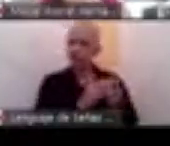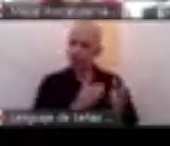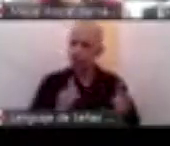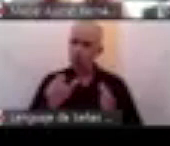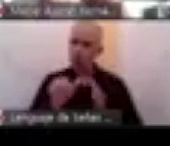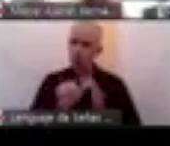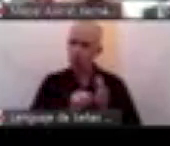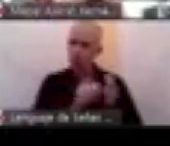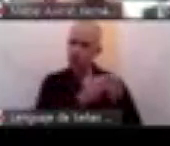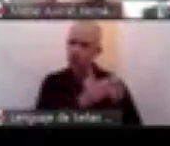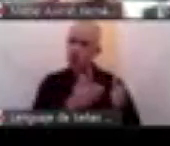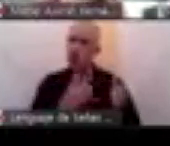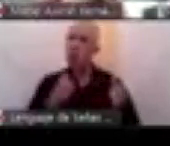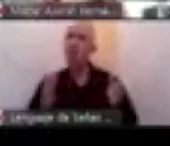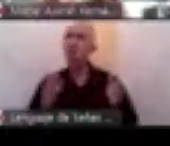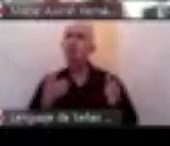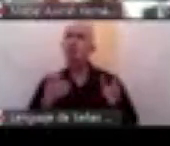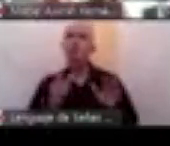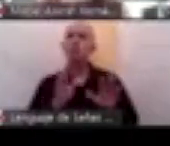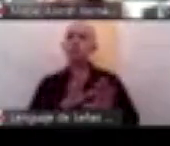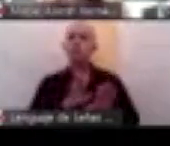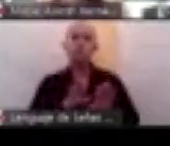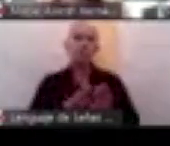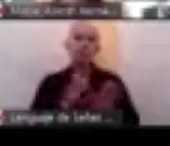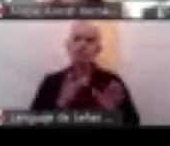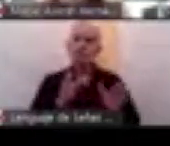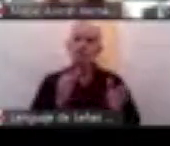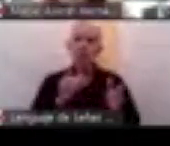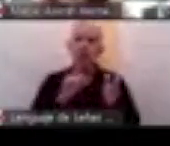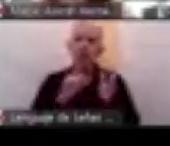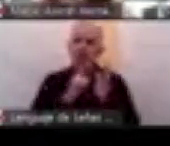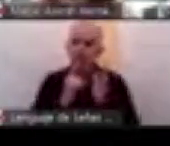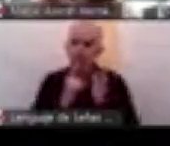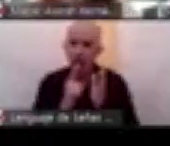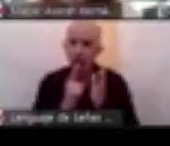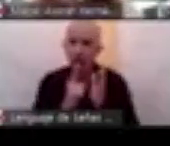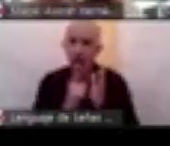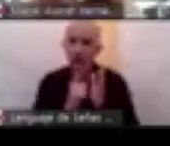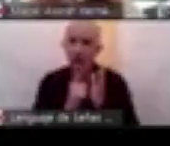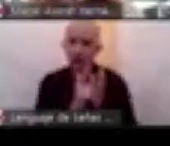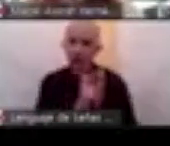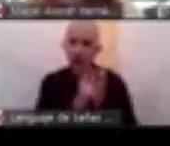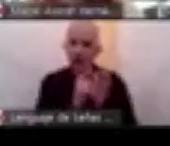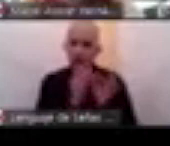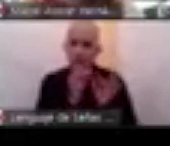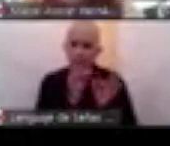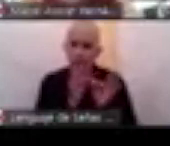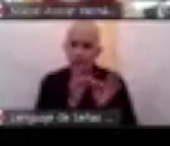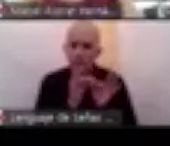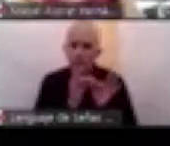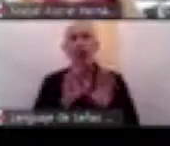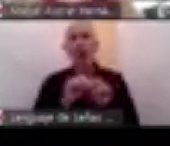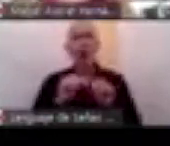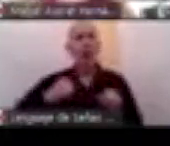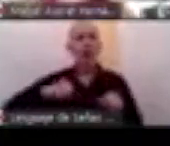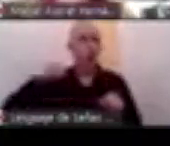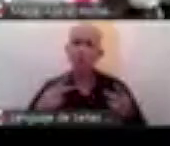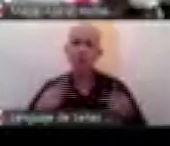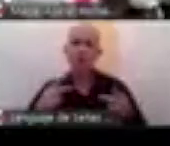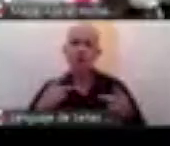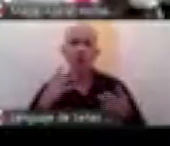partidos políticos 10 nacionales y 4 estatales podrán frente al escrutinio de los veracruzanos a sus mejores